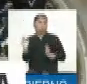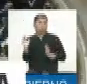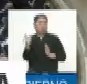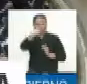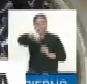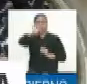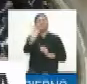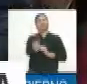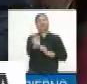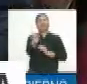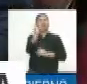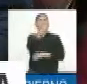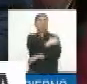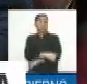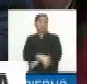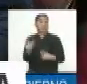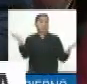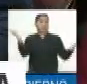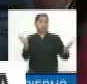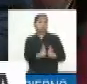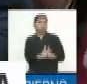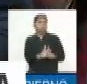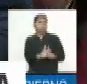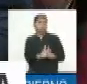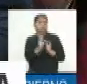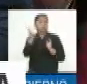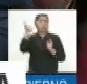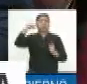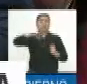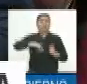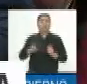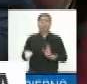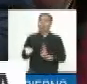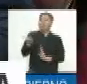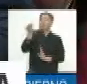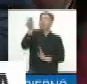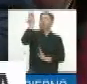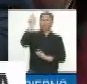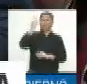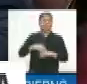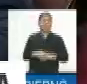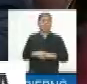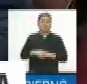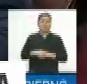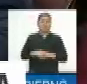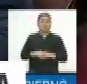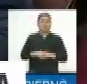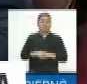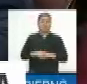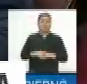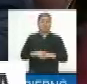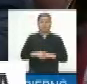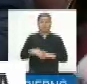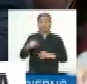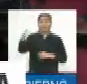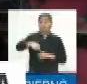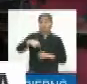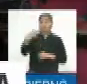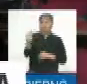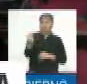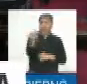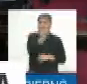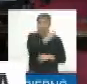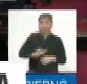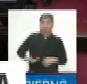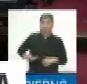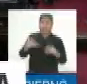el oficialismo tampoco está convocando a las comisiones para tratar los proyectos que Claro. tuvieron media sanción en la Cámara de Diputados. Entonces, Porque, digo, abrir el recinto cuando otras cosas